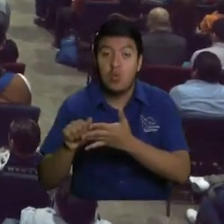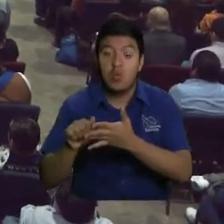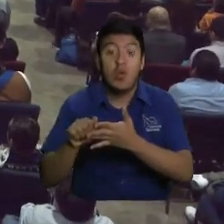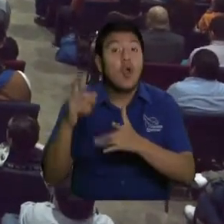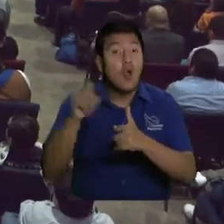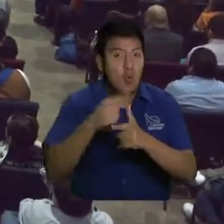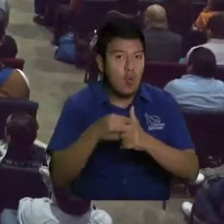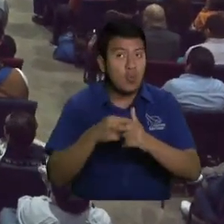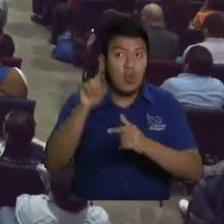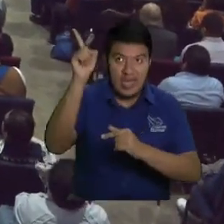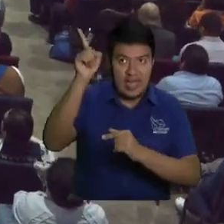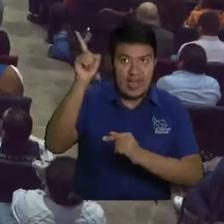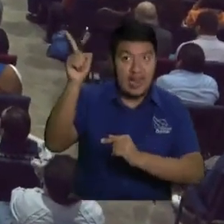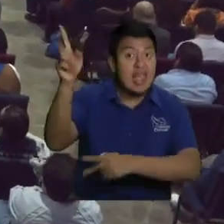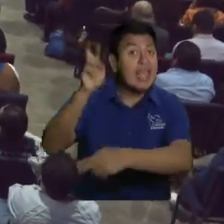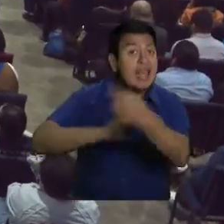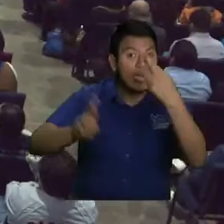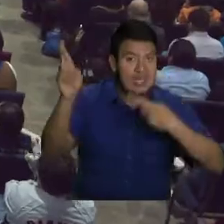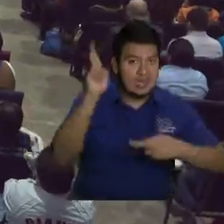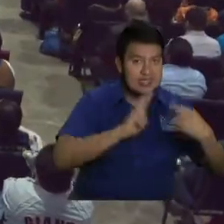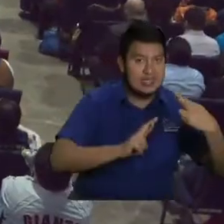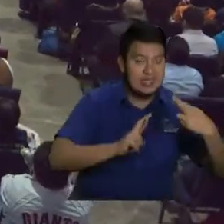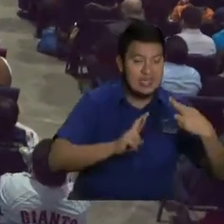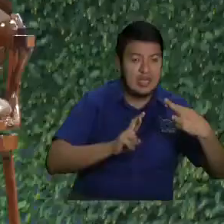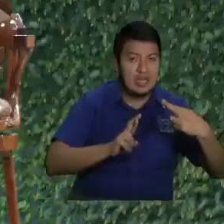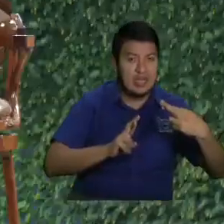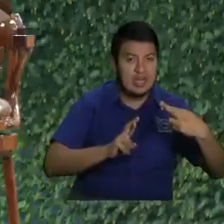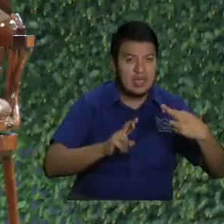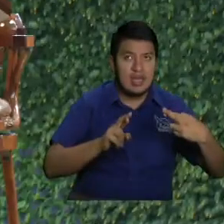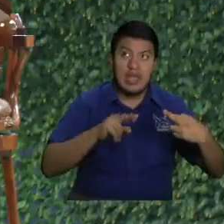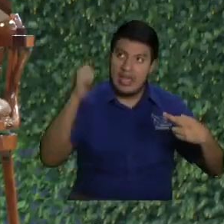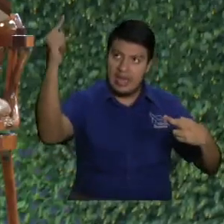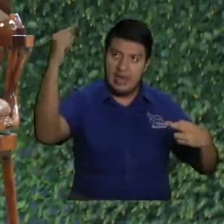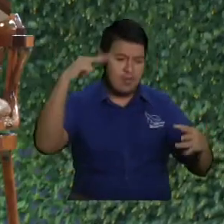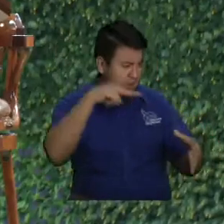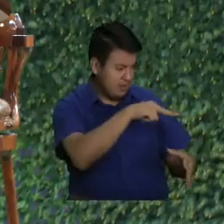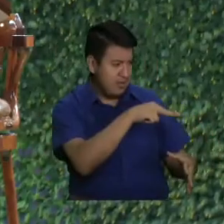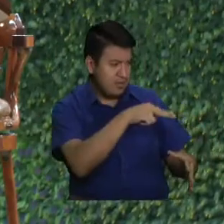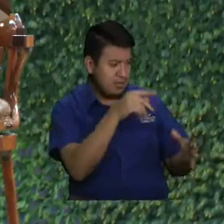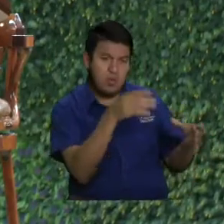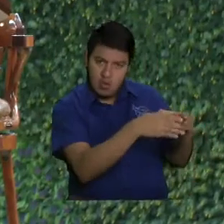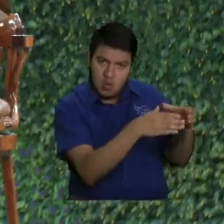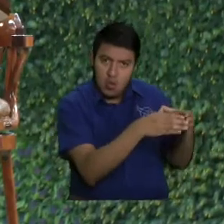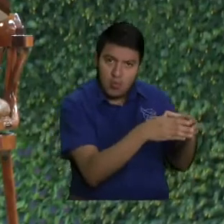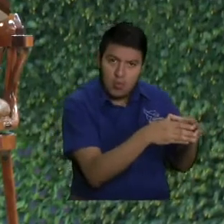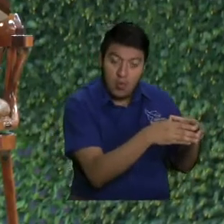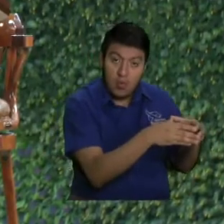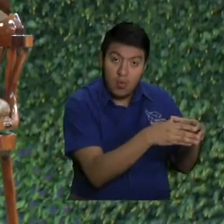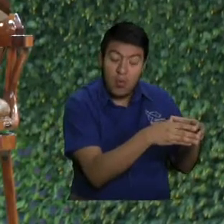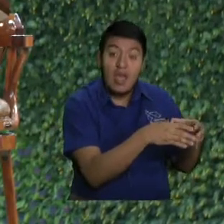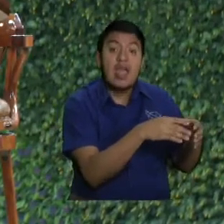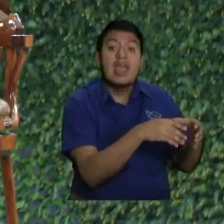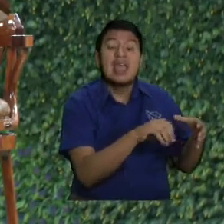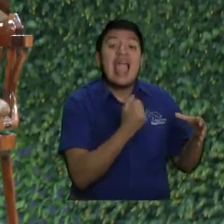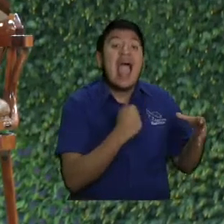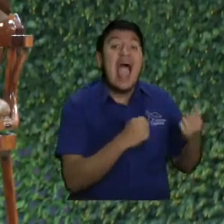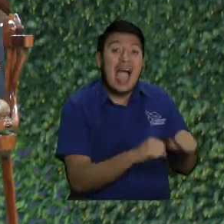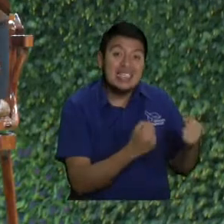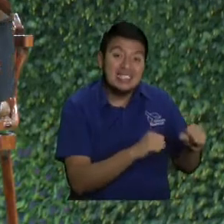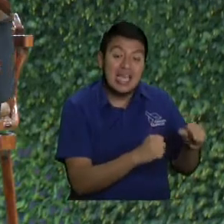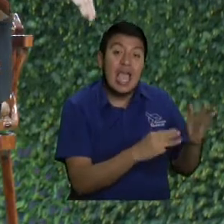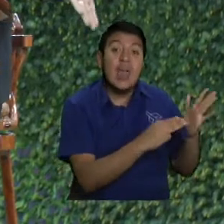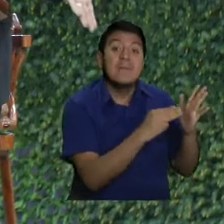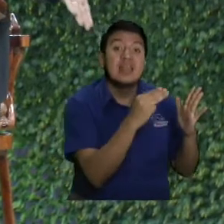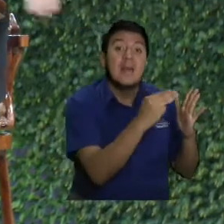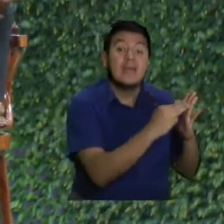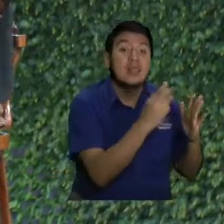regrese, va a haber gente queriendo cumplir los mandamientos del Padre. Y no son esos los que tendría que cumplir. Por ejemplo, quieren guardar el sábado,